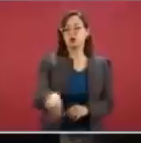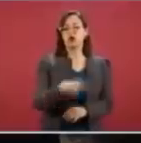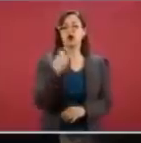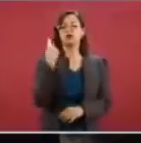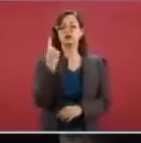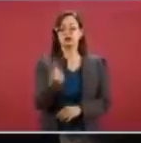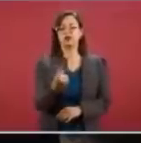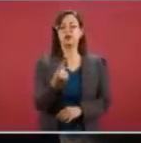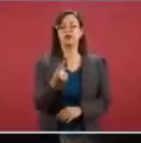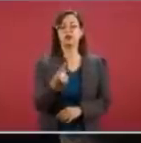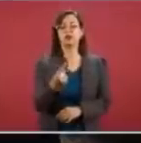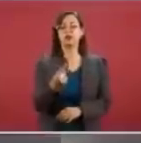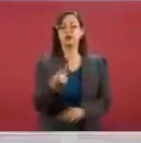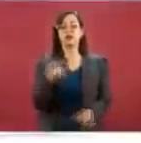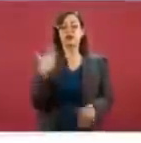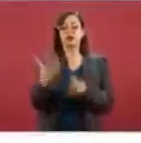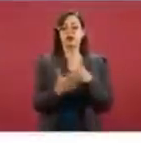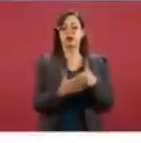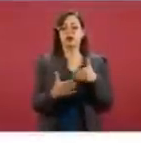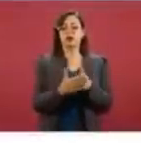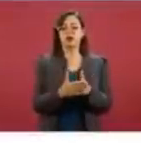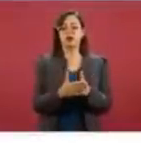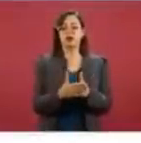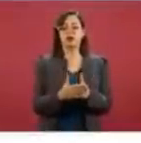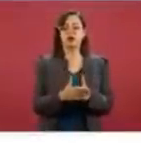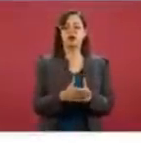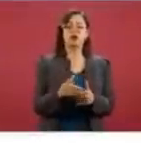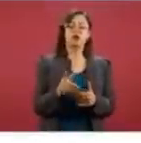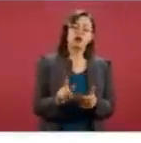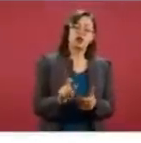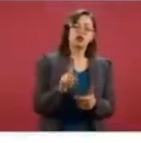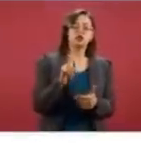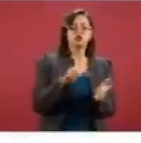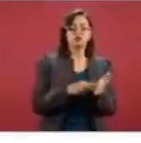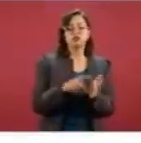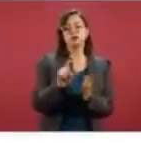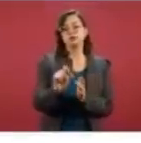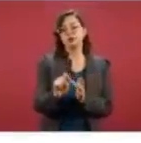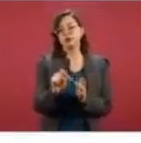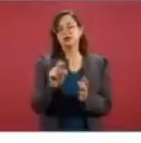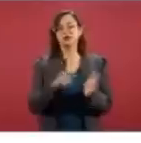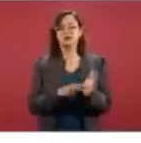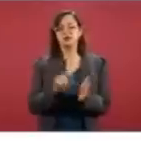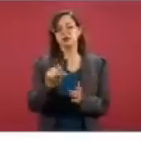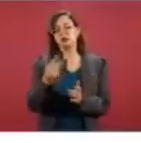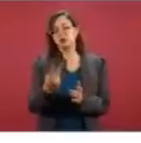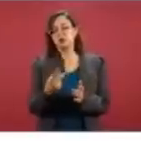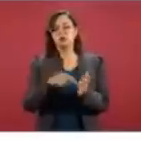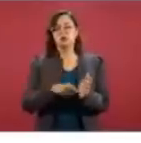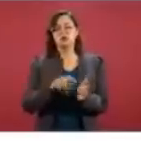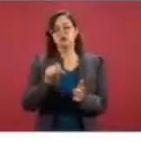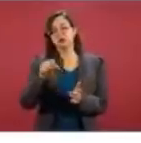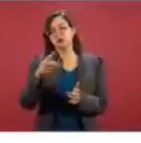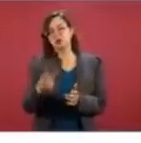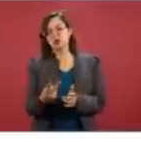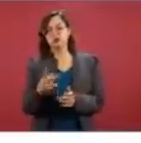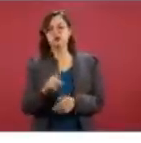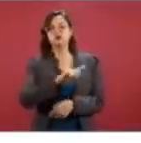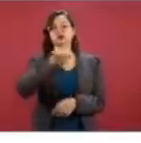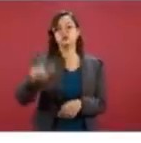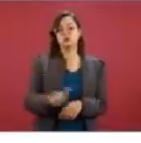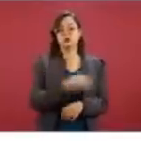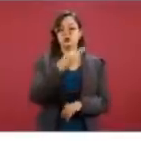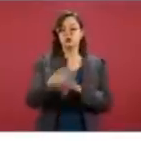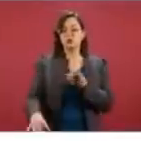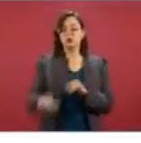serán en los años entre el 2021 y 2022, y en el 23 y 24 tenemos solo